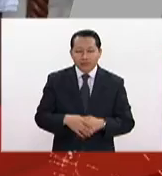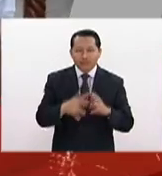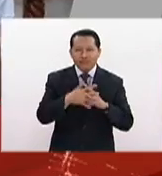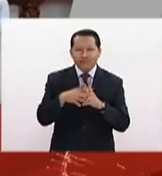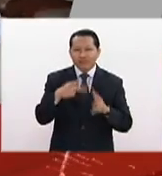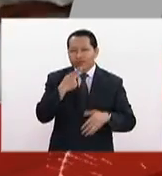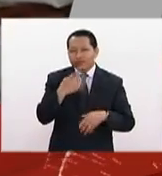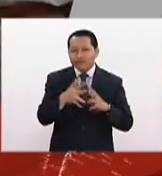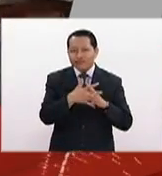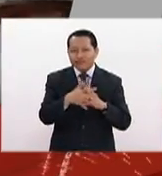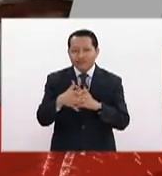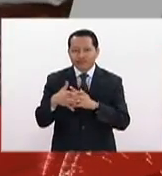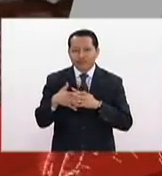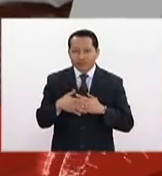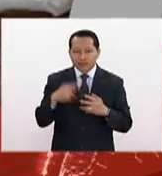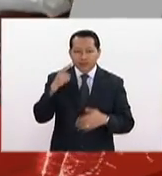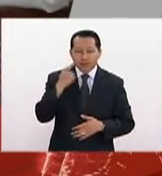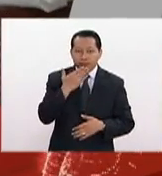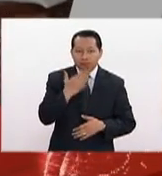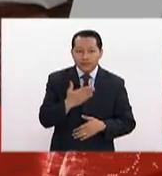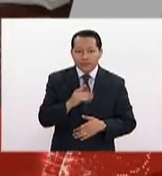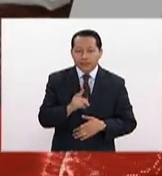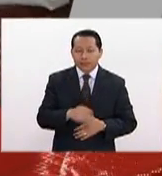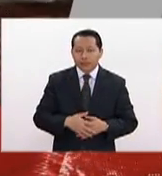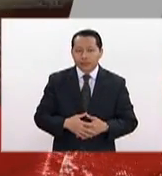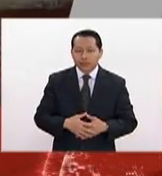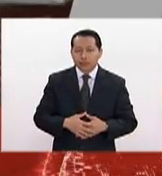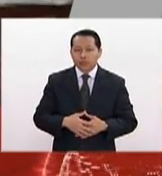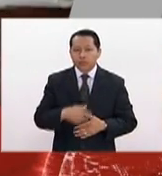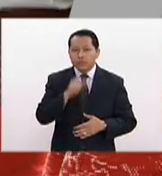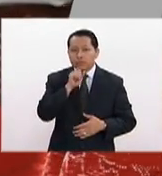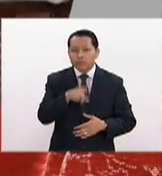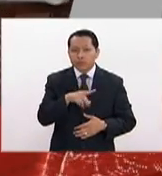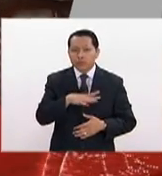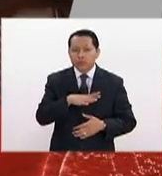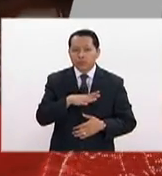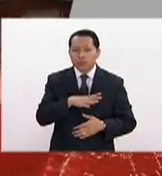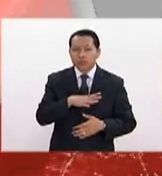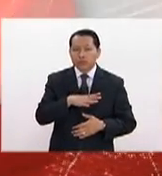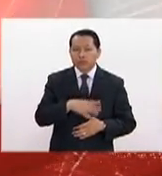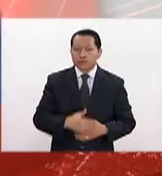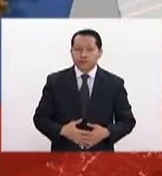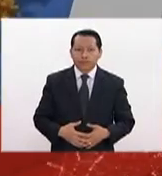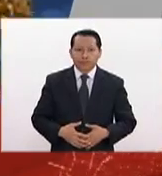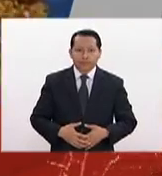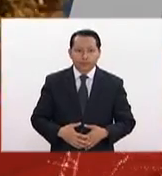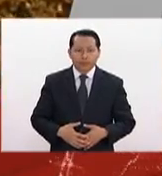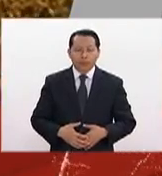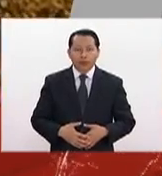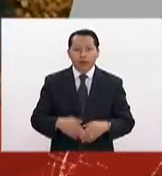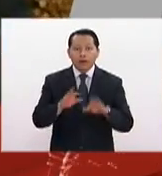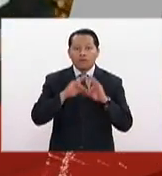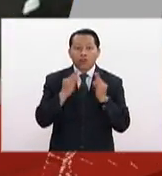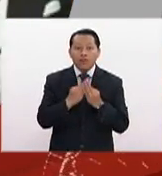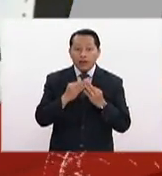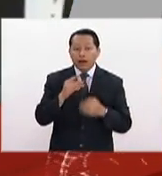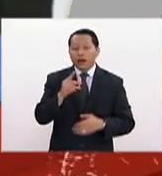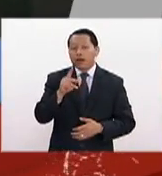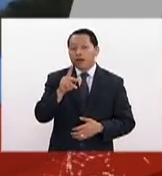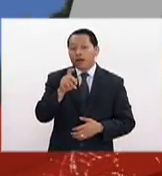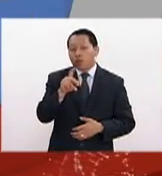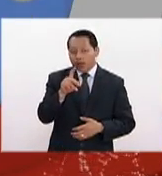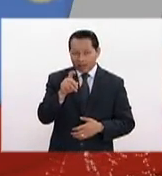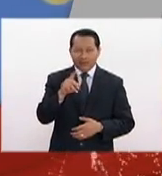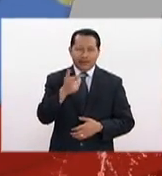Somaya está preso, Toledo está preso, Fujimori estuvo preso hasta ahora. La forma del agua de Guillermo